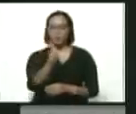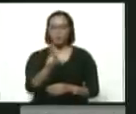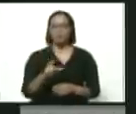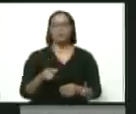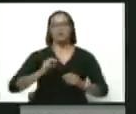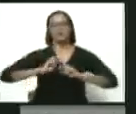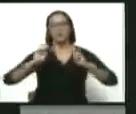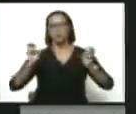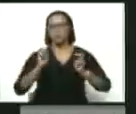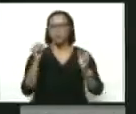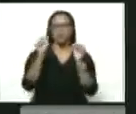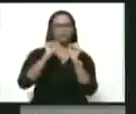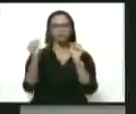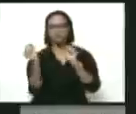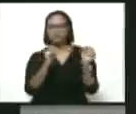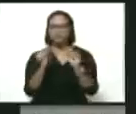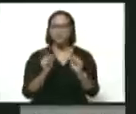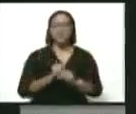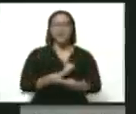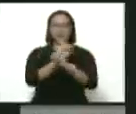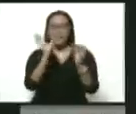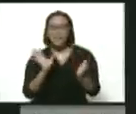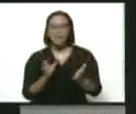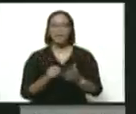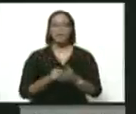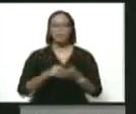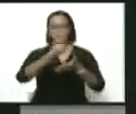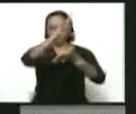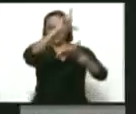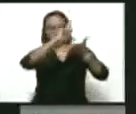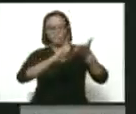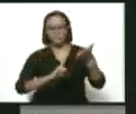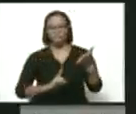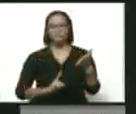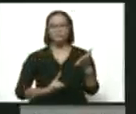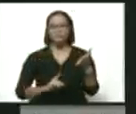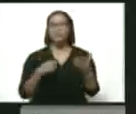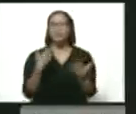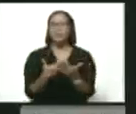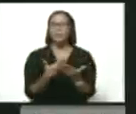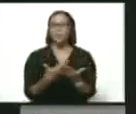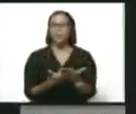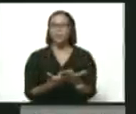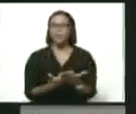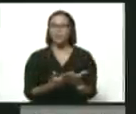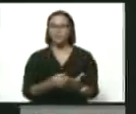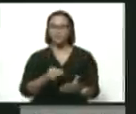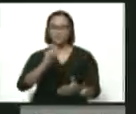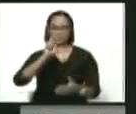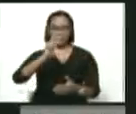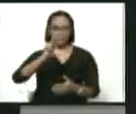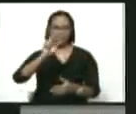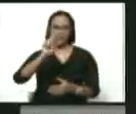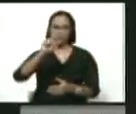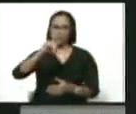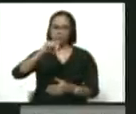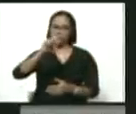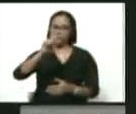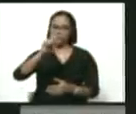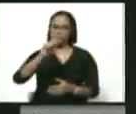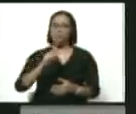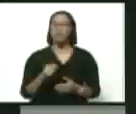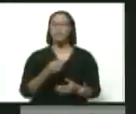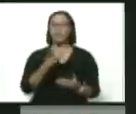temas a tratar, los temas, por supuesto, una es esta de la propuesta de las 3R.net, que nos da a